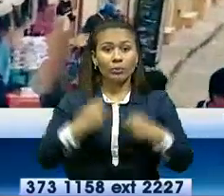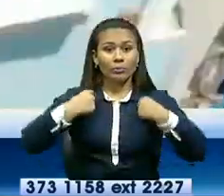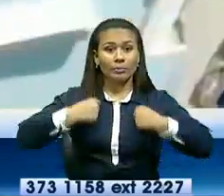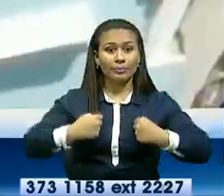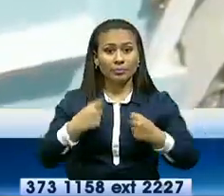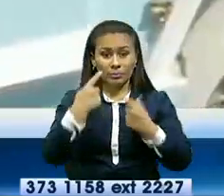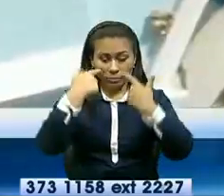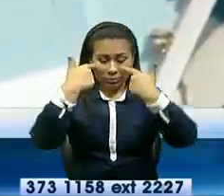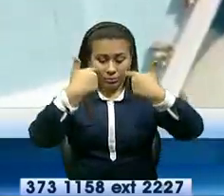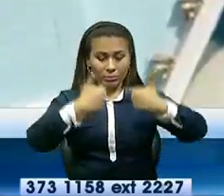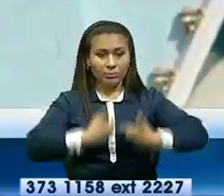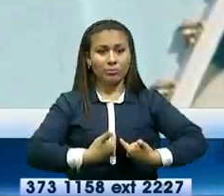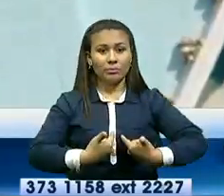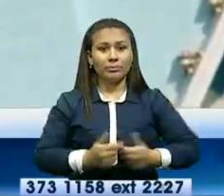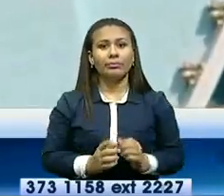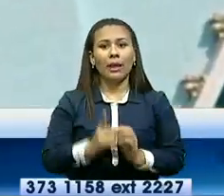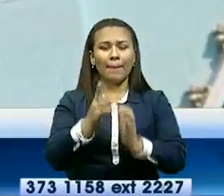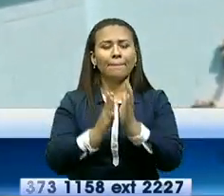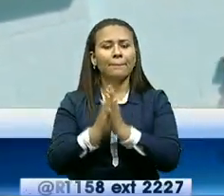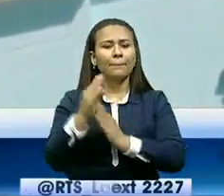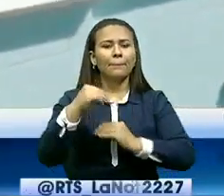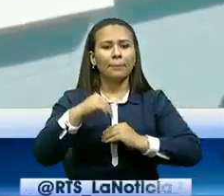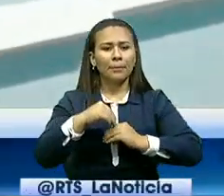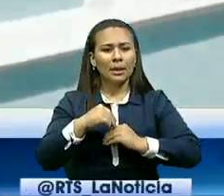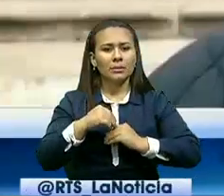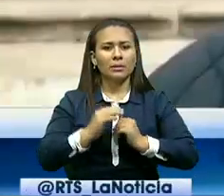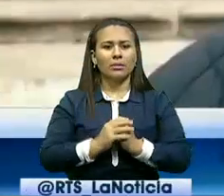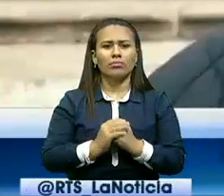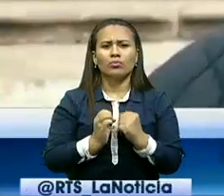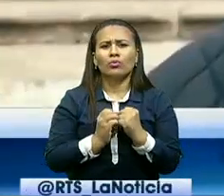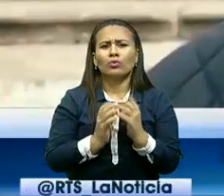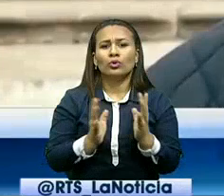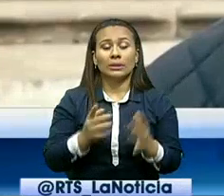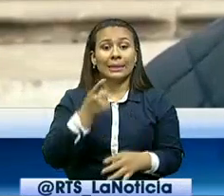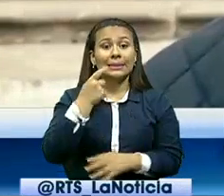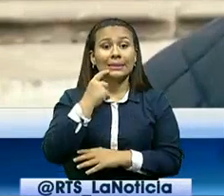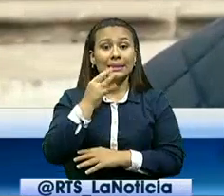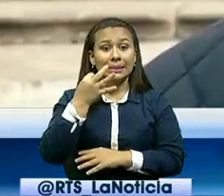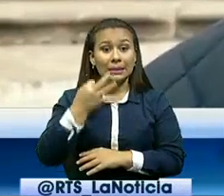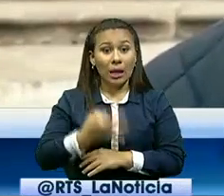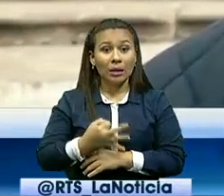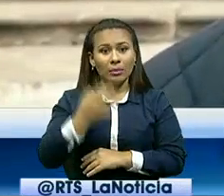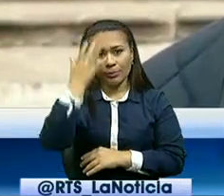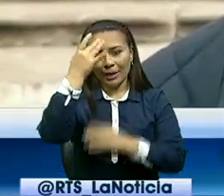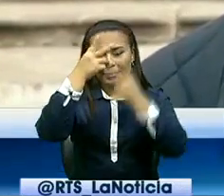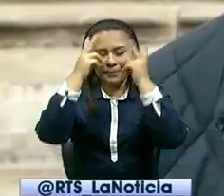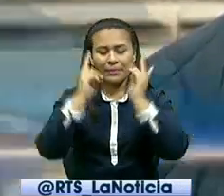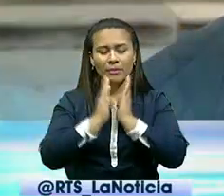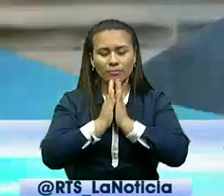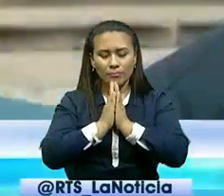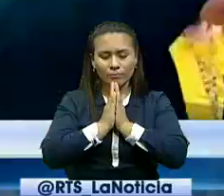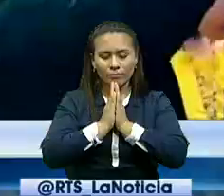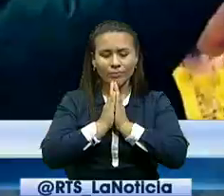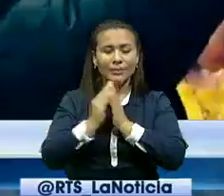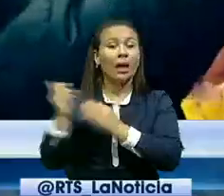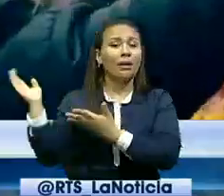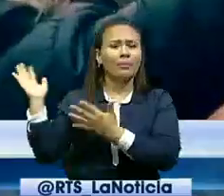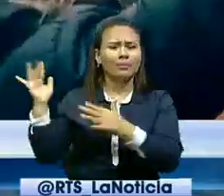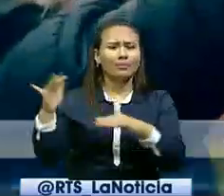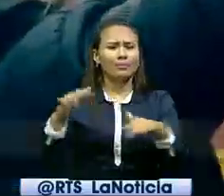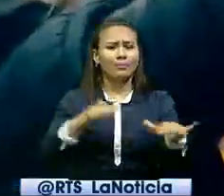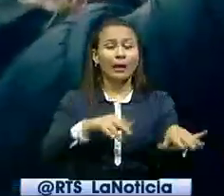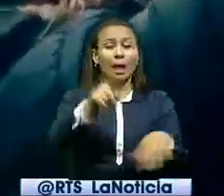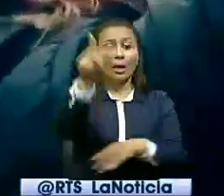necesarias. Optimistas por el mismo hecho de que es ella la que convoca, la que invita a la Santísima Virgen. En